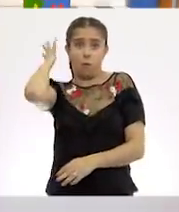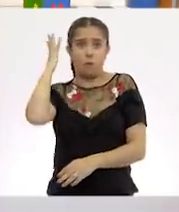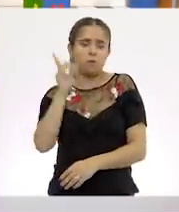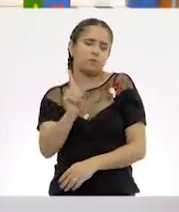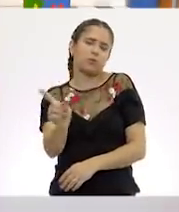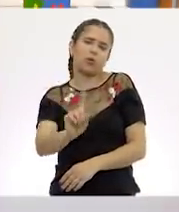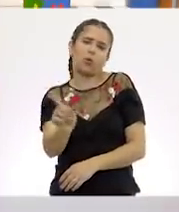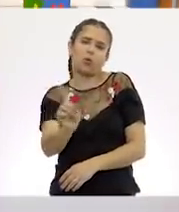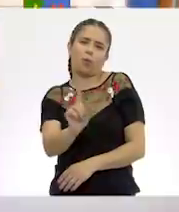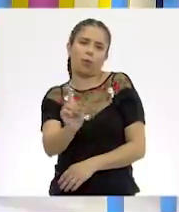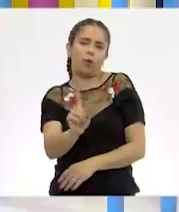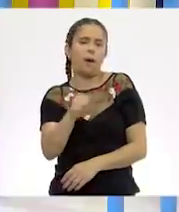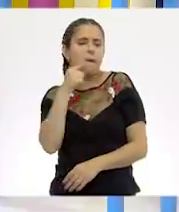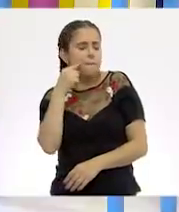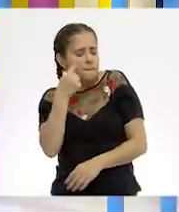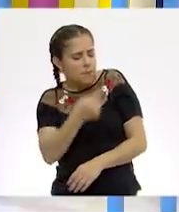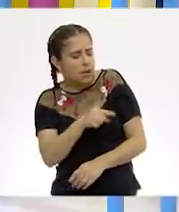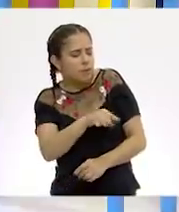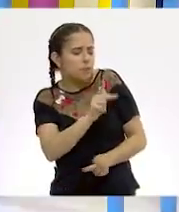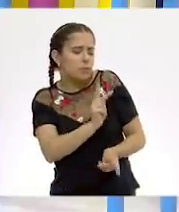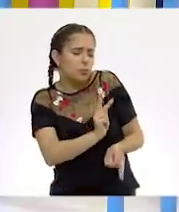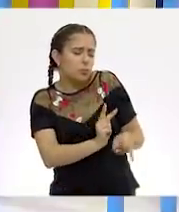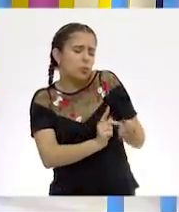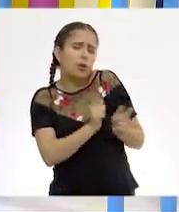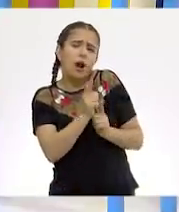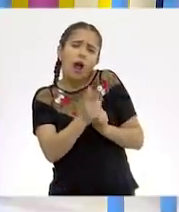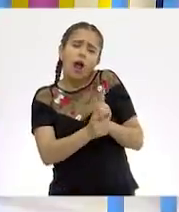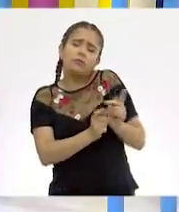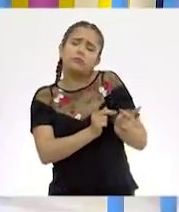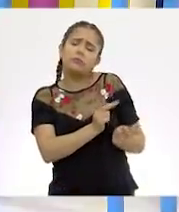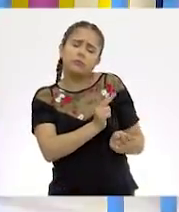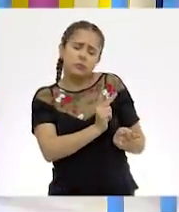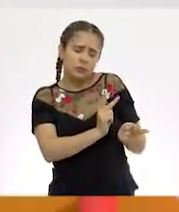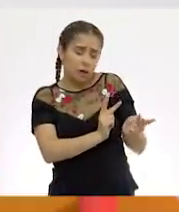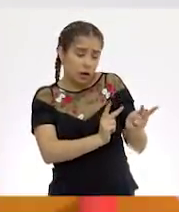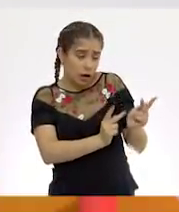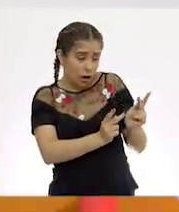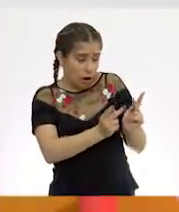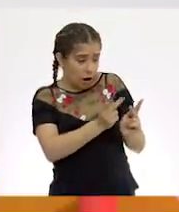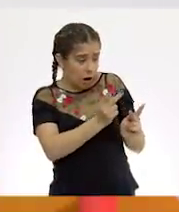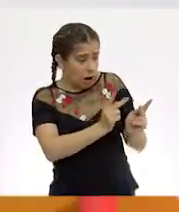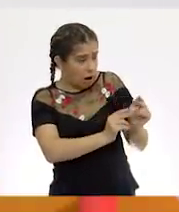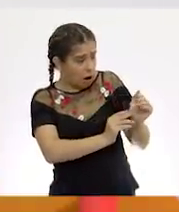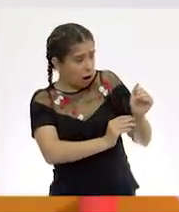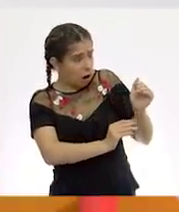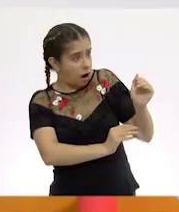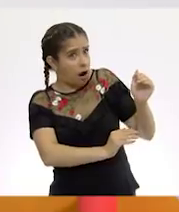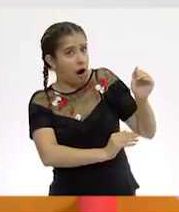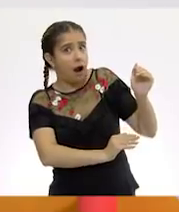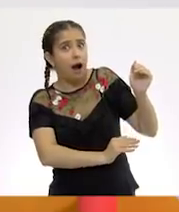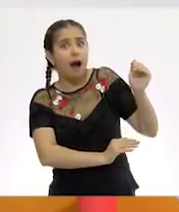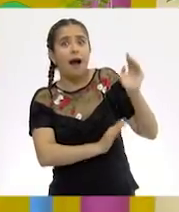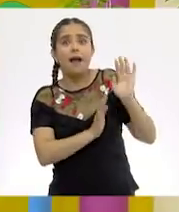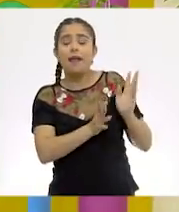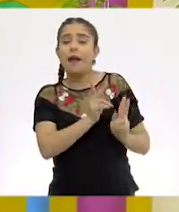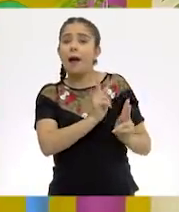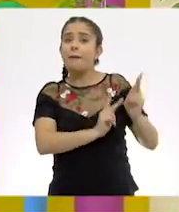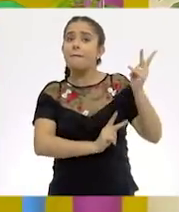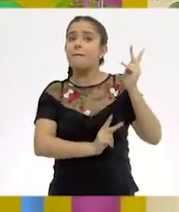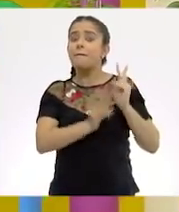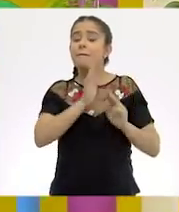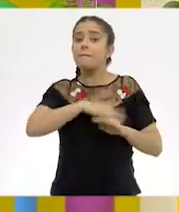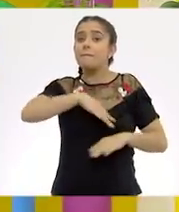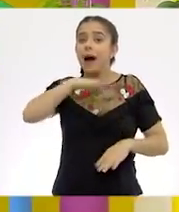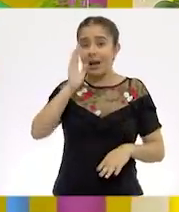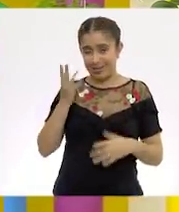que ya vemos un tamaño diferente. Muy bien, Alexia. Muy bien. Bueno, te quiero presentar, Alexia, una